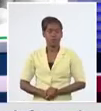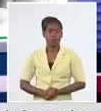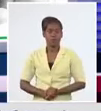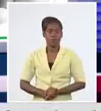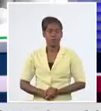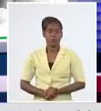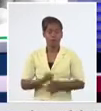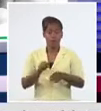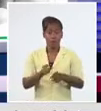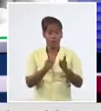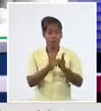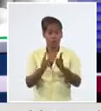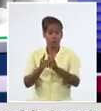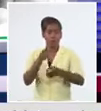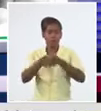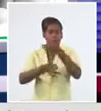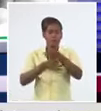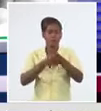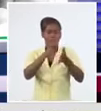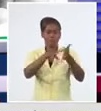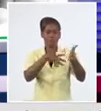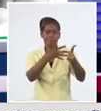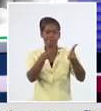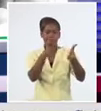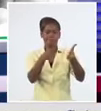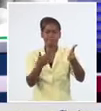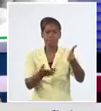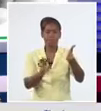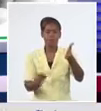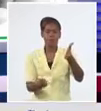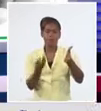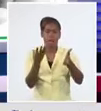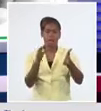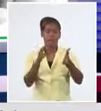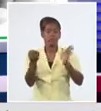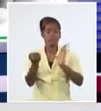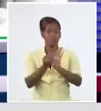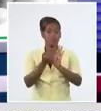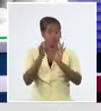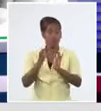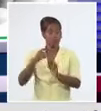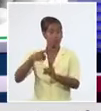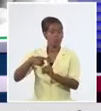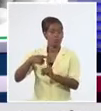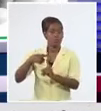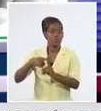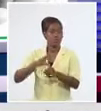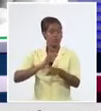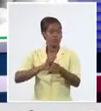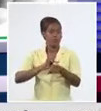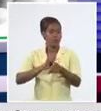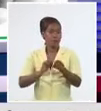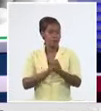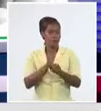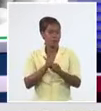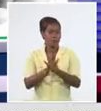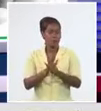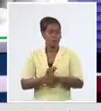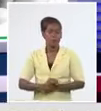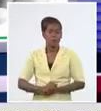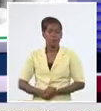un resumen de la estadística en esta jornada, Cuba confirma hasta este momento, al cierre del día de